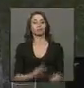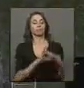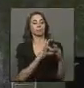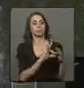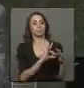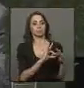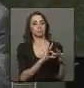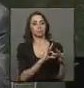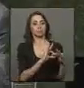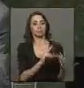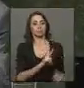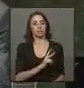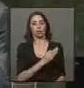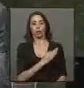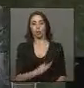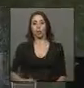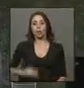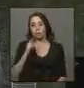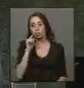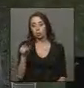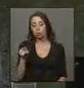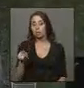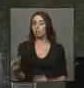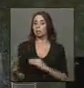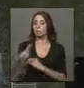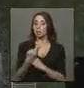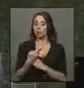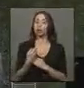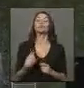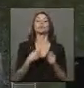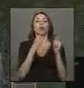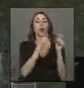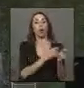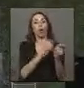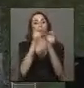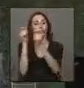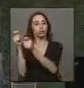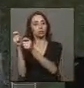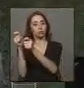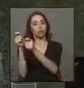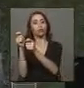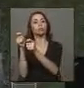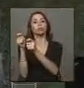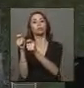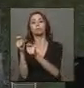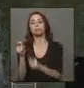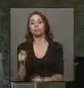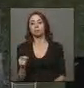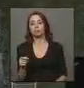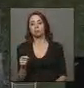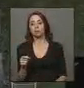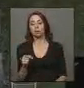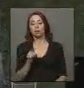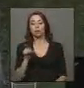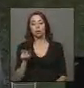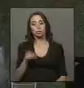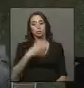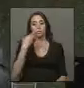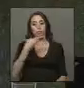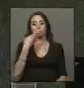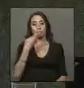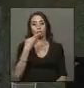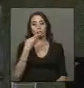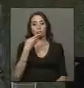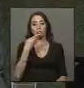Gracias, señor diputado. Se enviará los oficios solicitados por usted y con su intervención